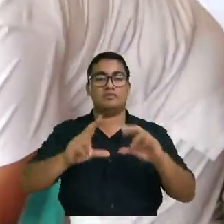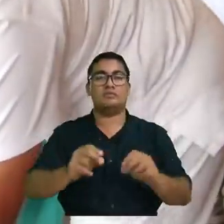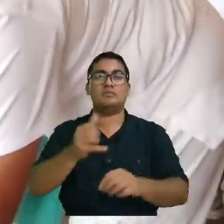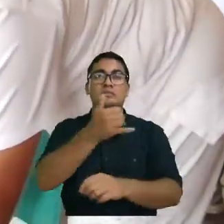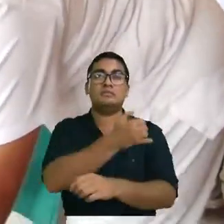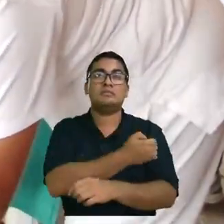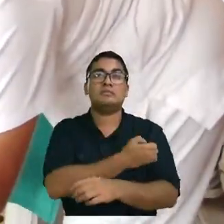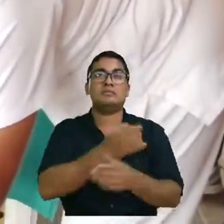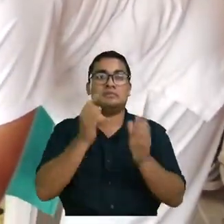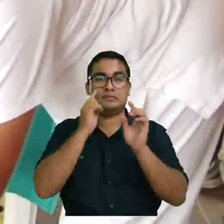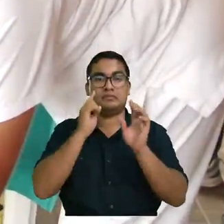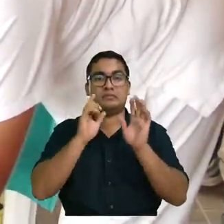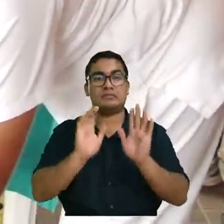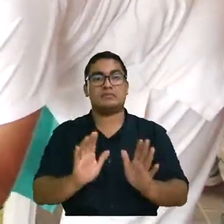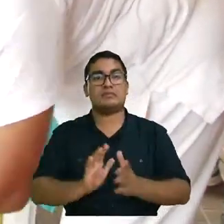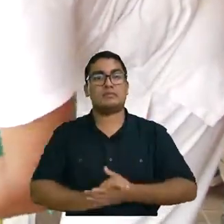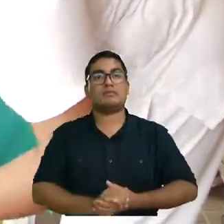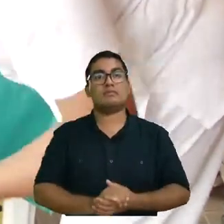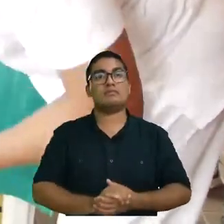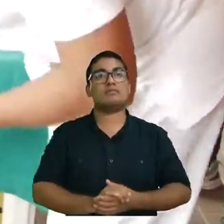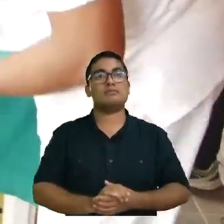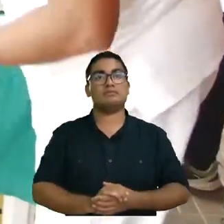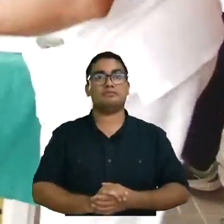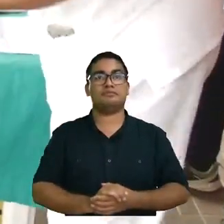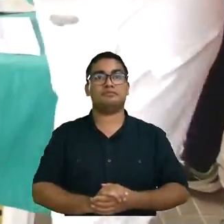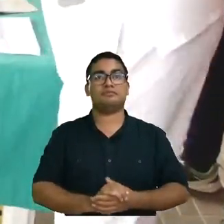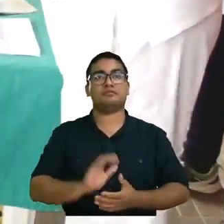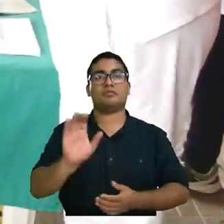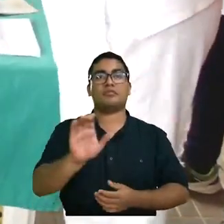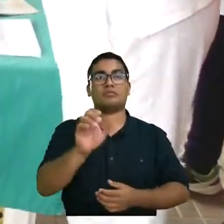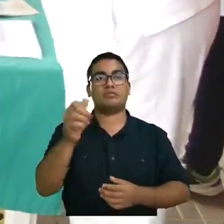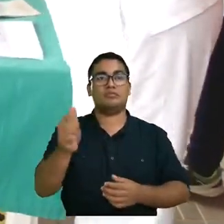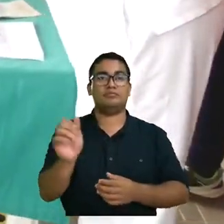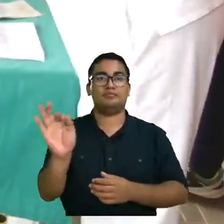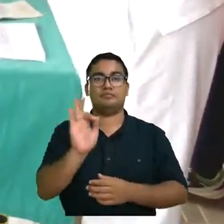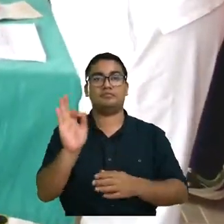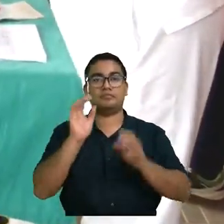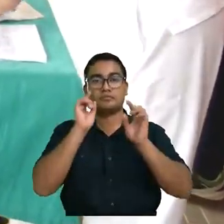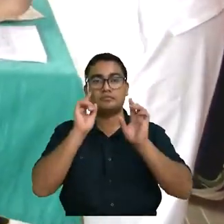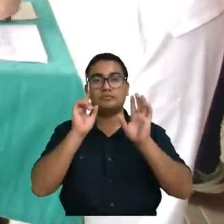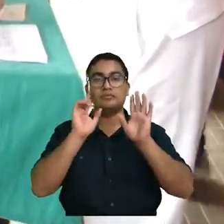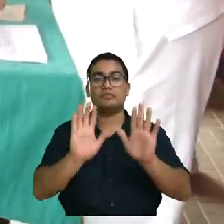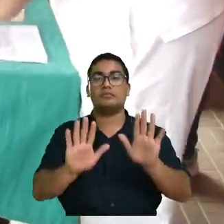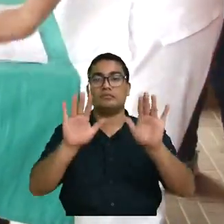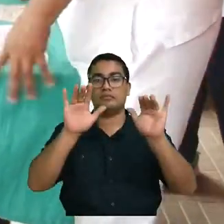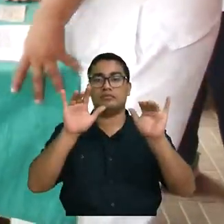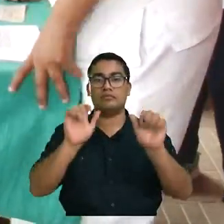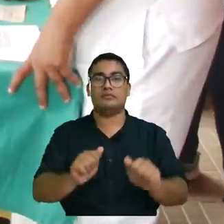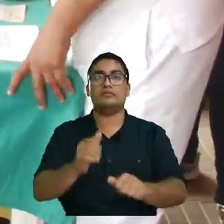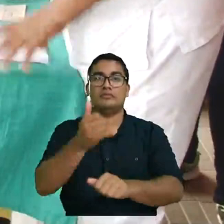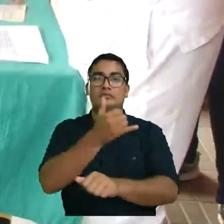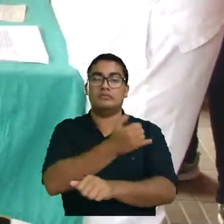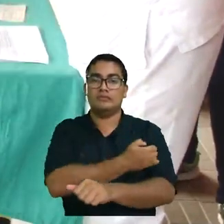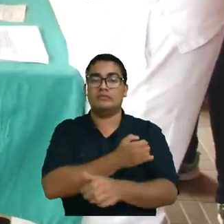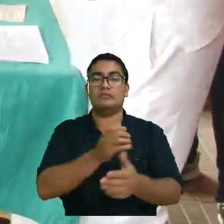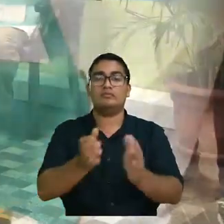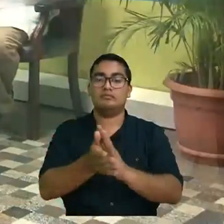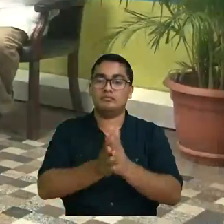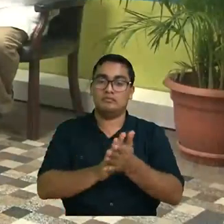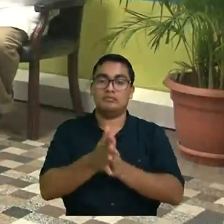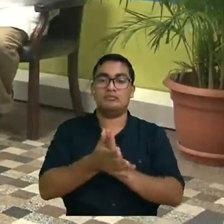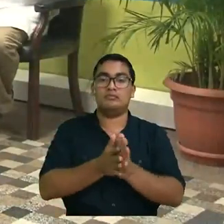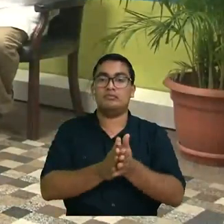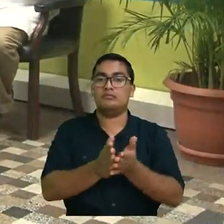lo estamos aplicando previo a la entrada del invierno. Hablemos también de otras formas de prevención, doctor. Aparte ya de la vacuna, del lavado constante de las manos, ¿qué